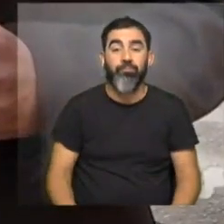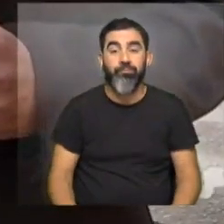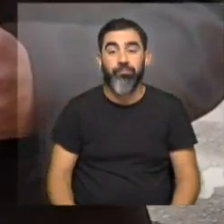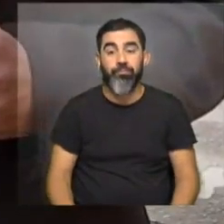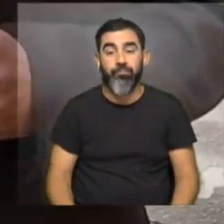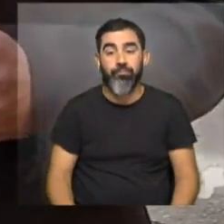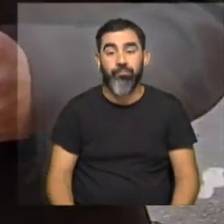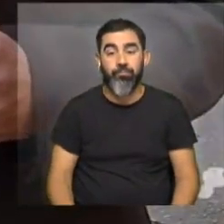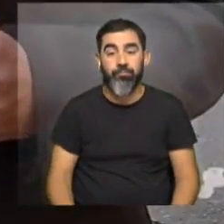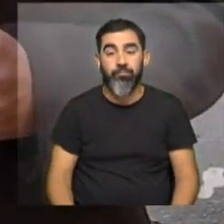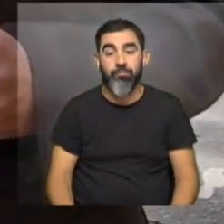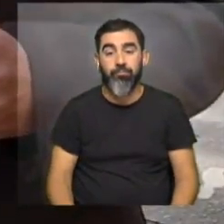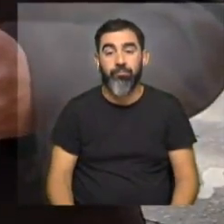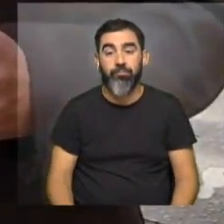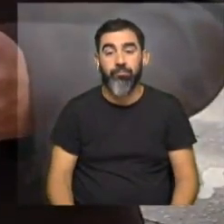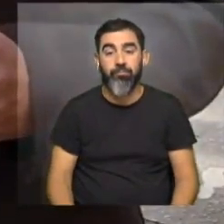estás? Adelante, bienvenido.